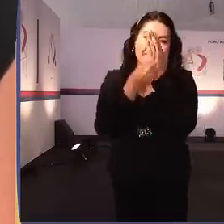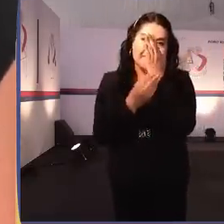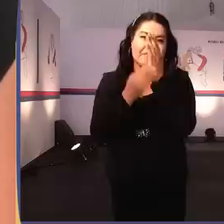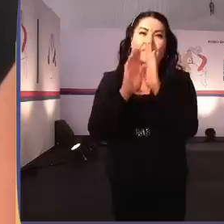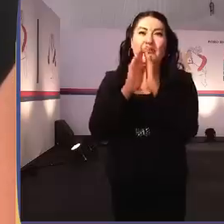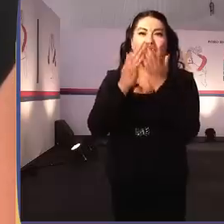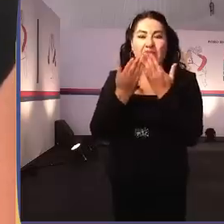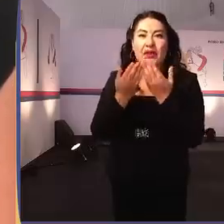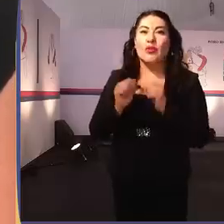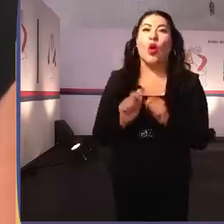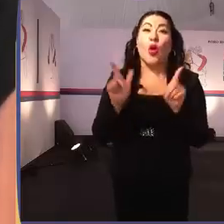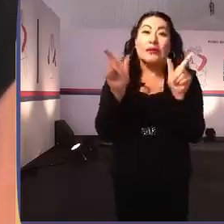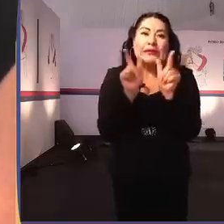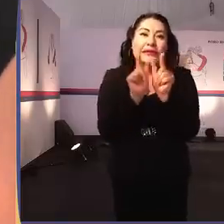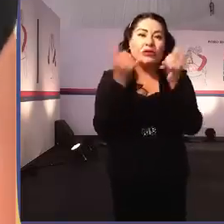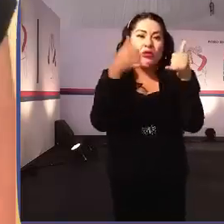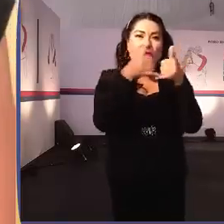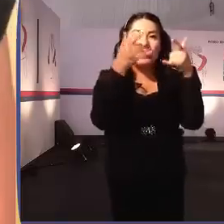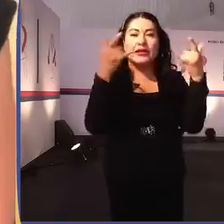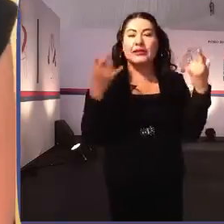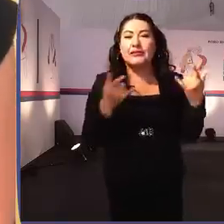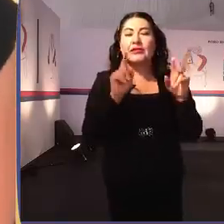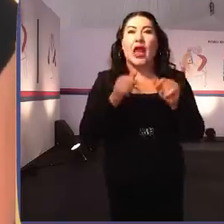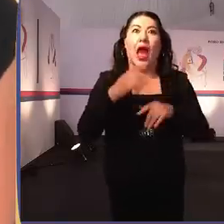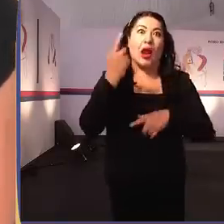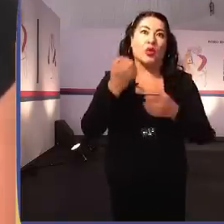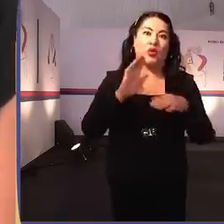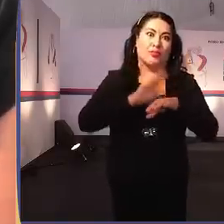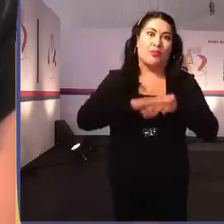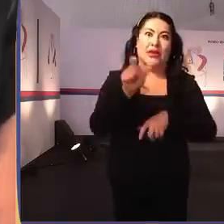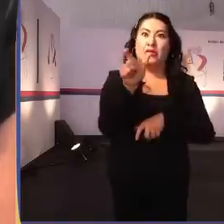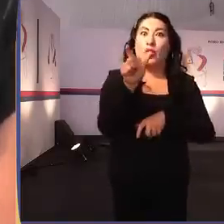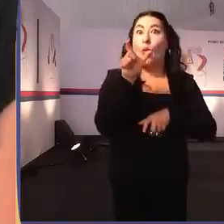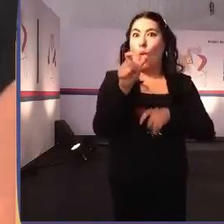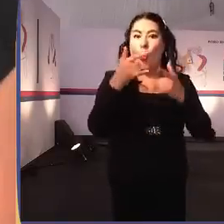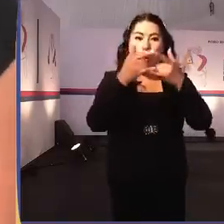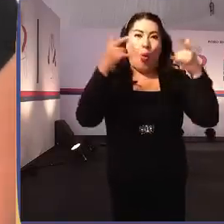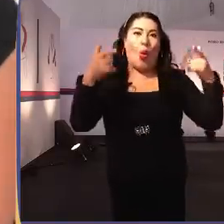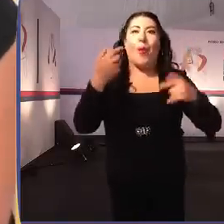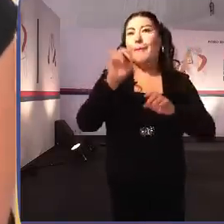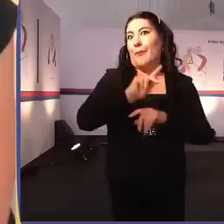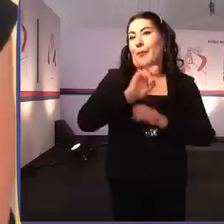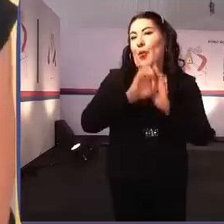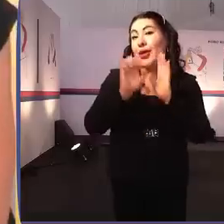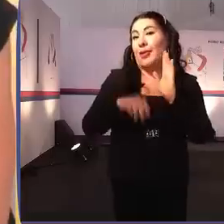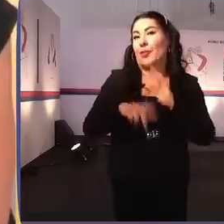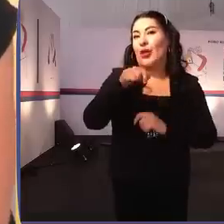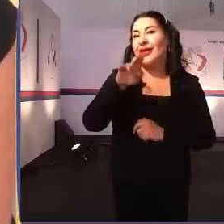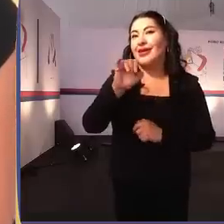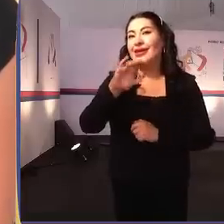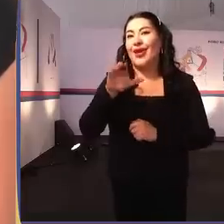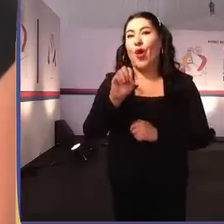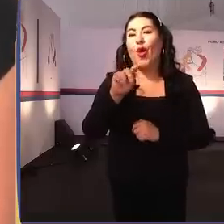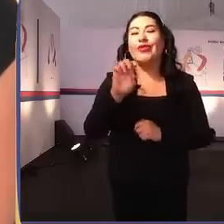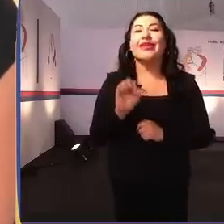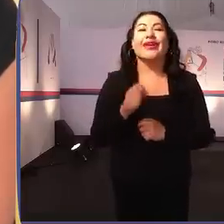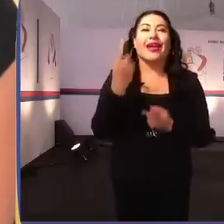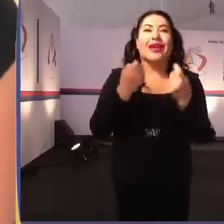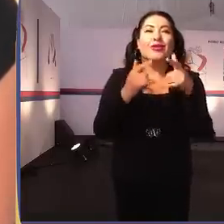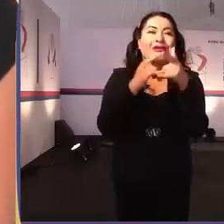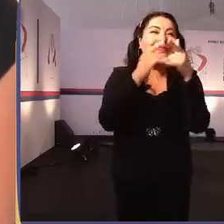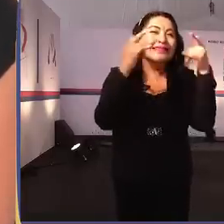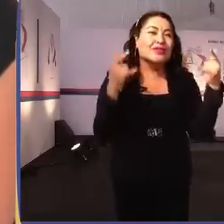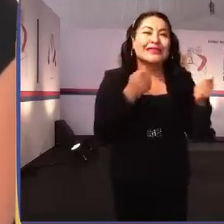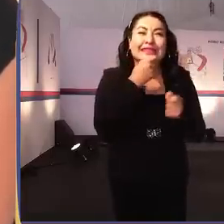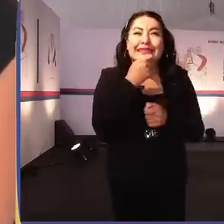las novelas cortas, a otros las que sean más largas, como Don Quijote, a otros los cuentos, pero